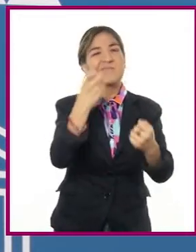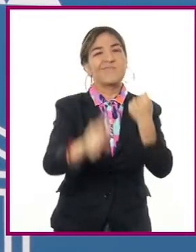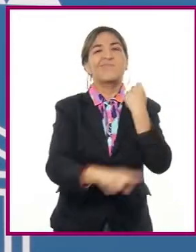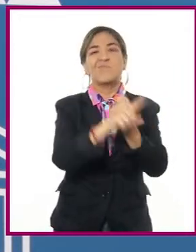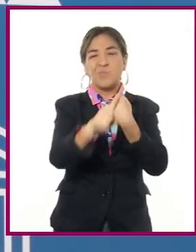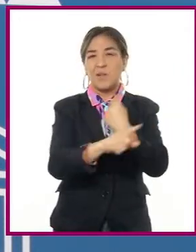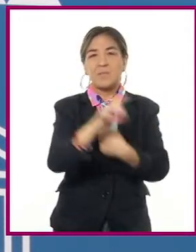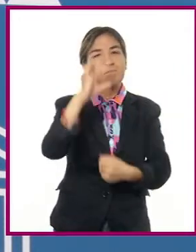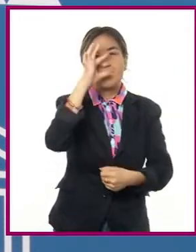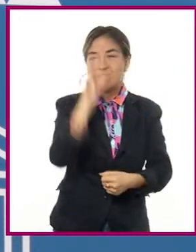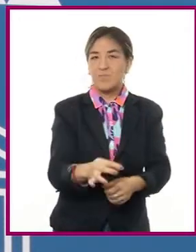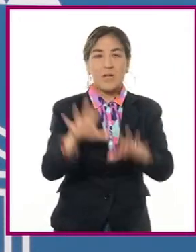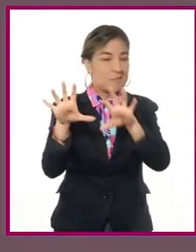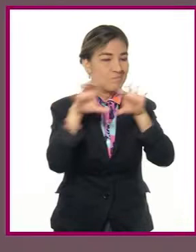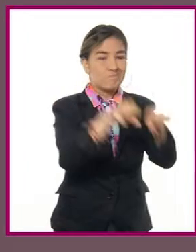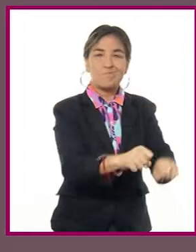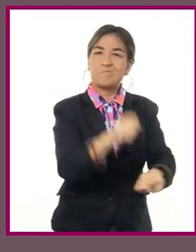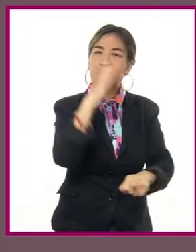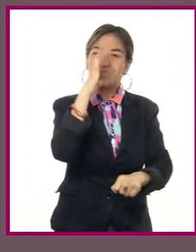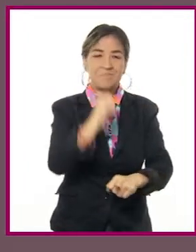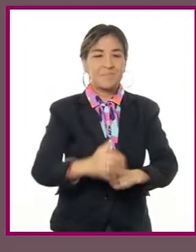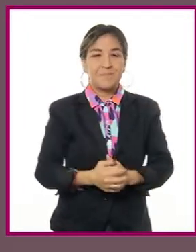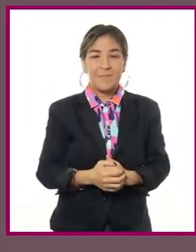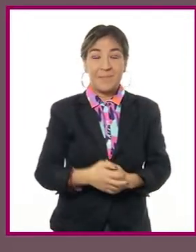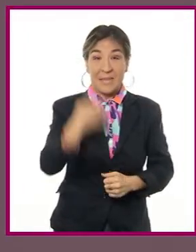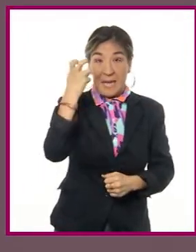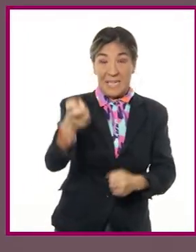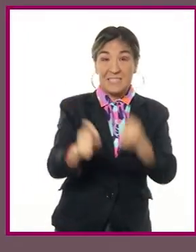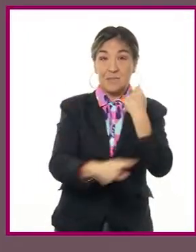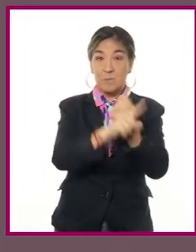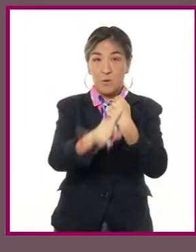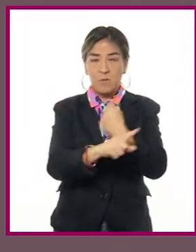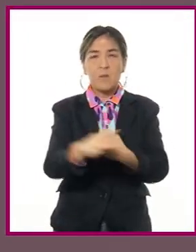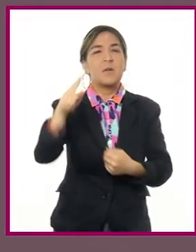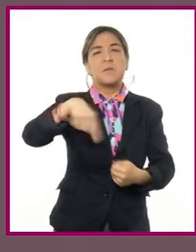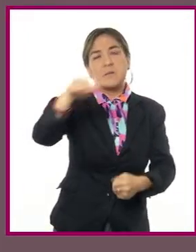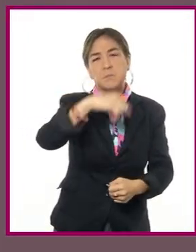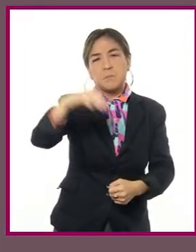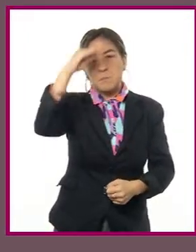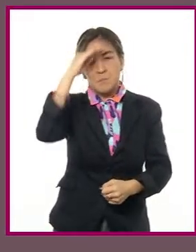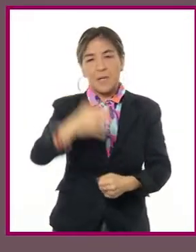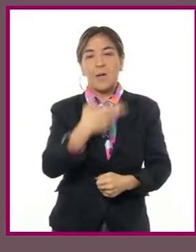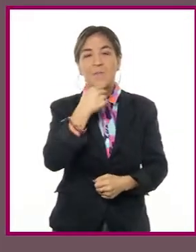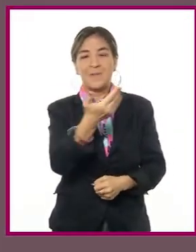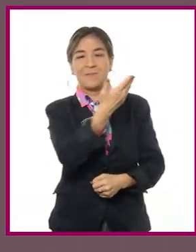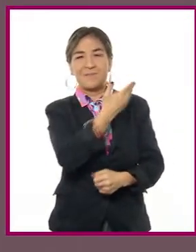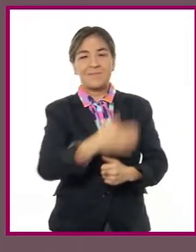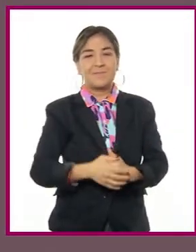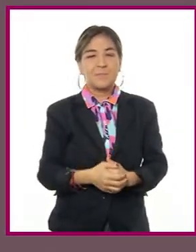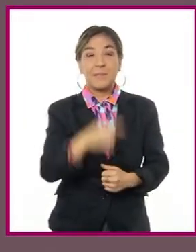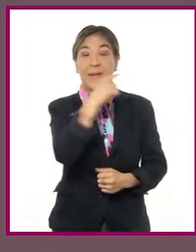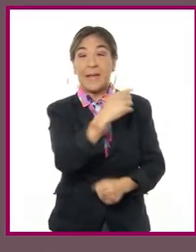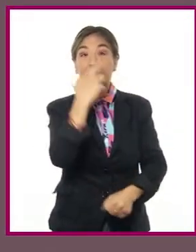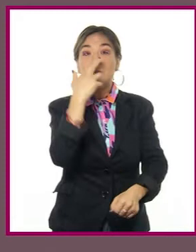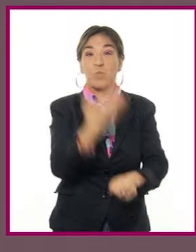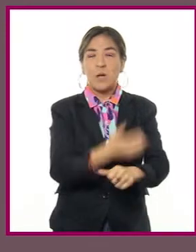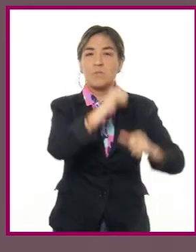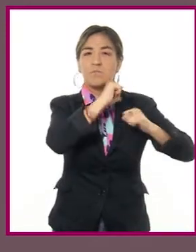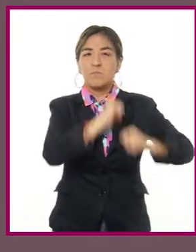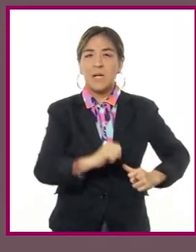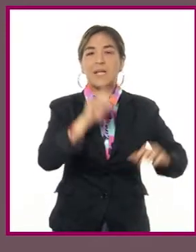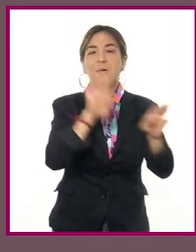no lograron capturar al caudillo. Esta situación hizo pensar a Arthur Zimmermann, encargado de las